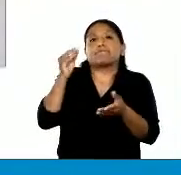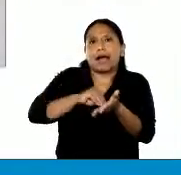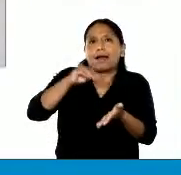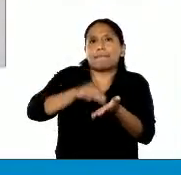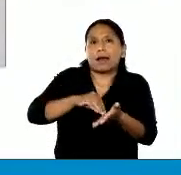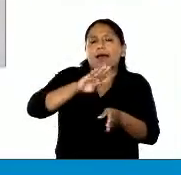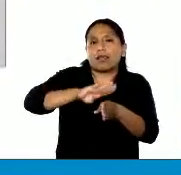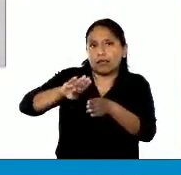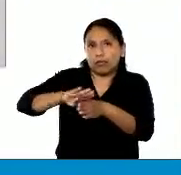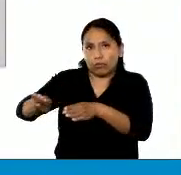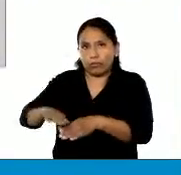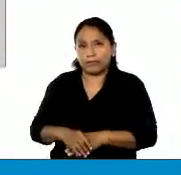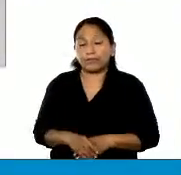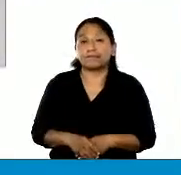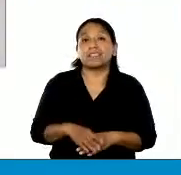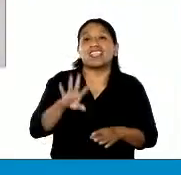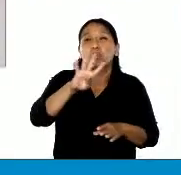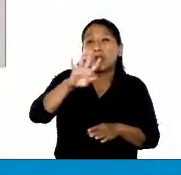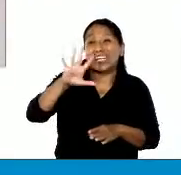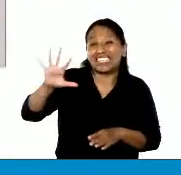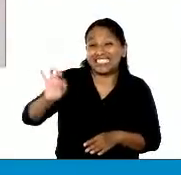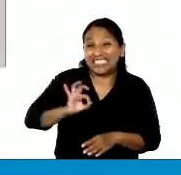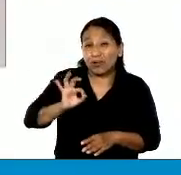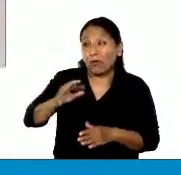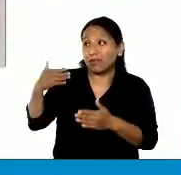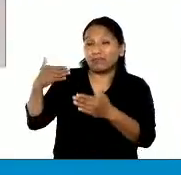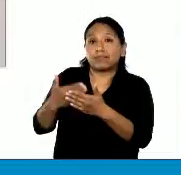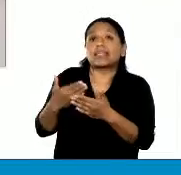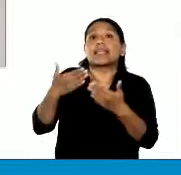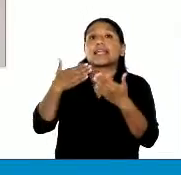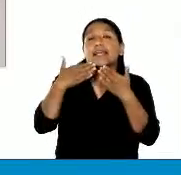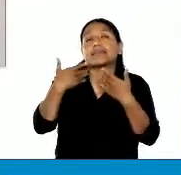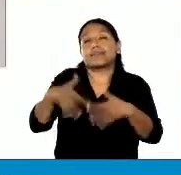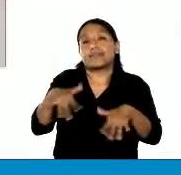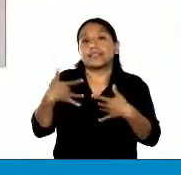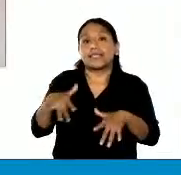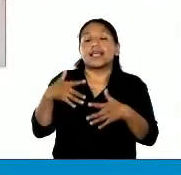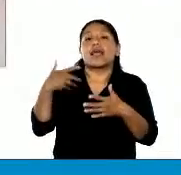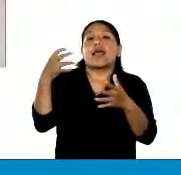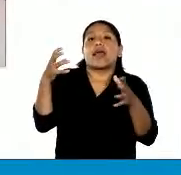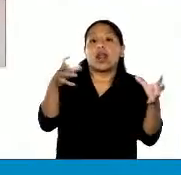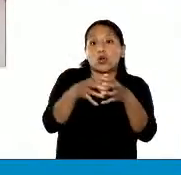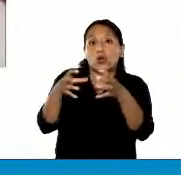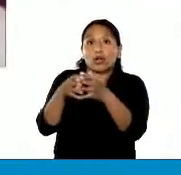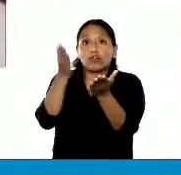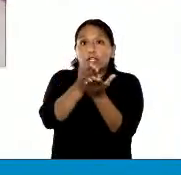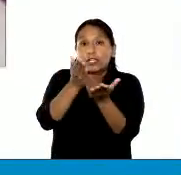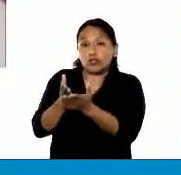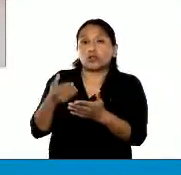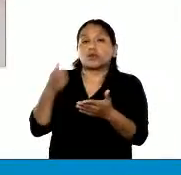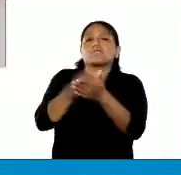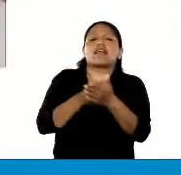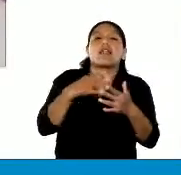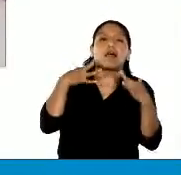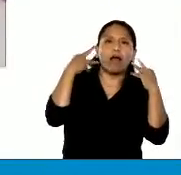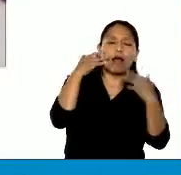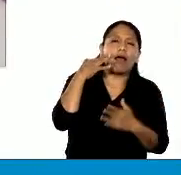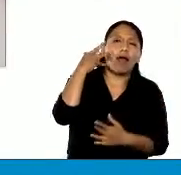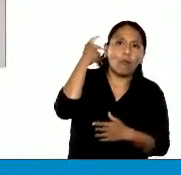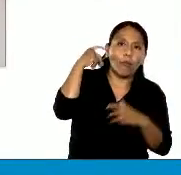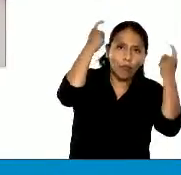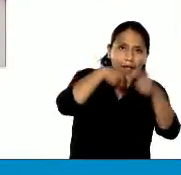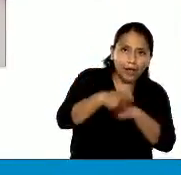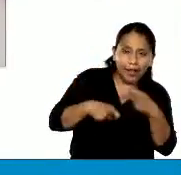estos 45 años, también hay que decirlo, gracias a la incansable lucha de los organismos de derechos humanos, de las abuelas, de las